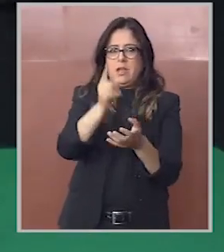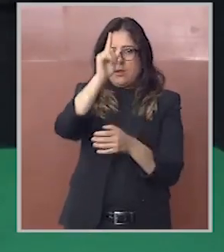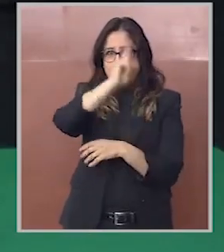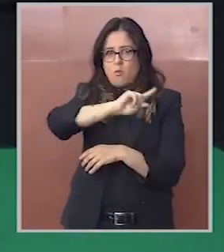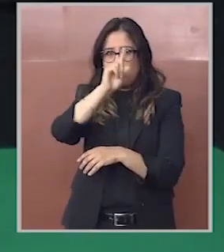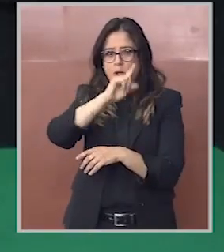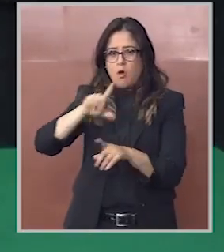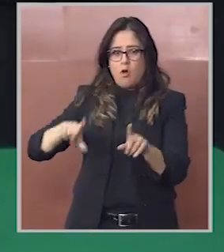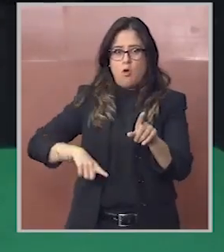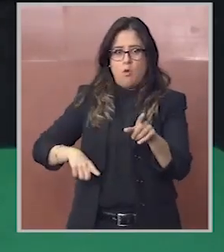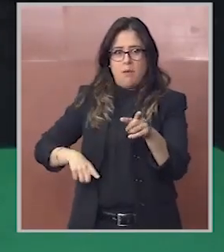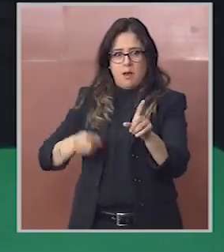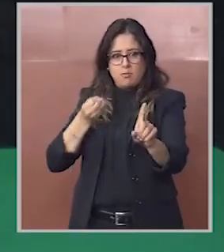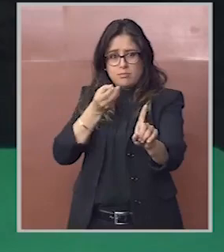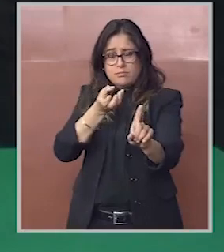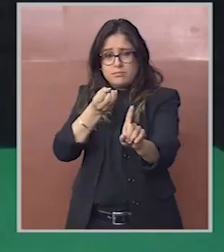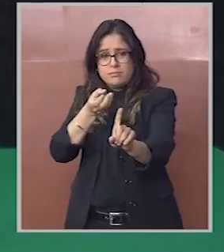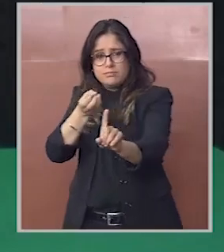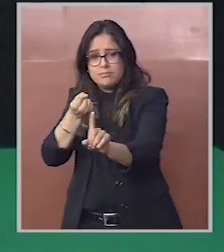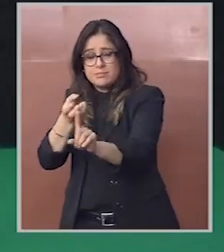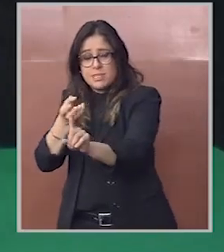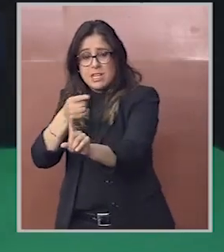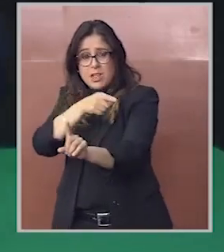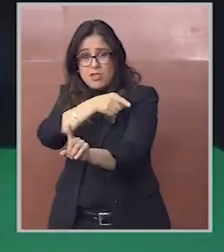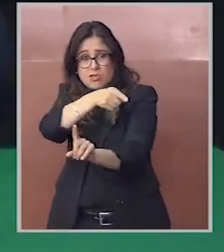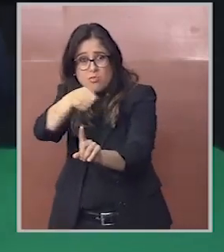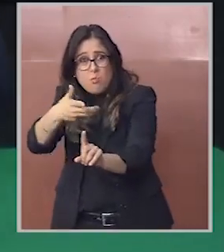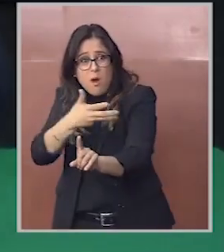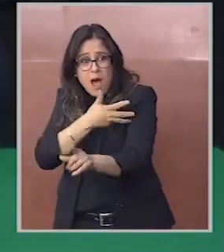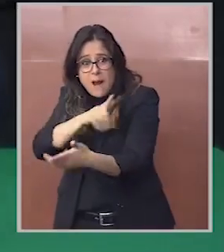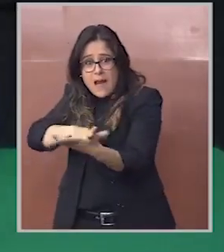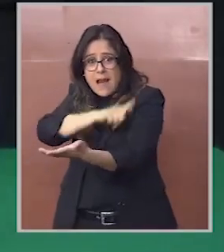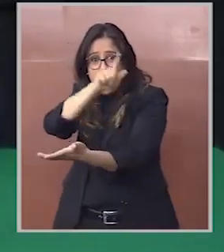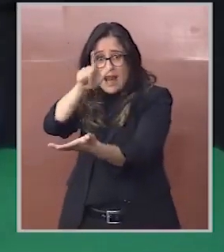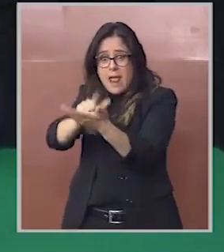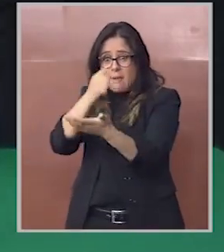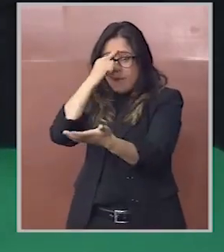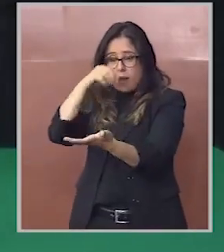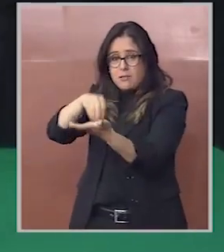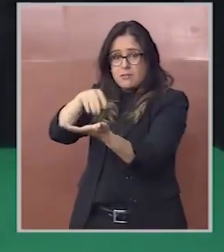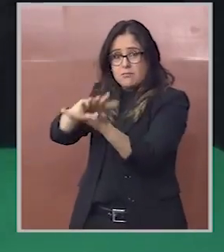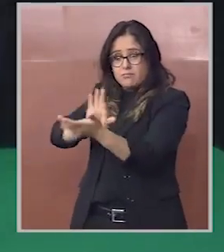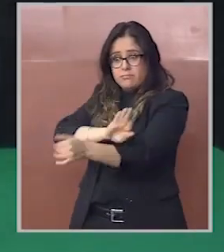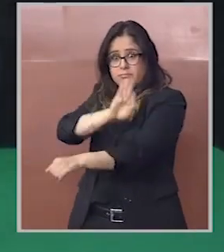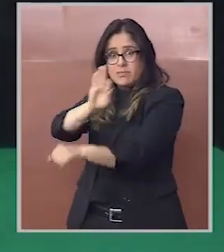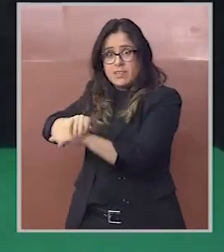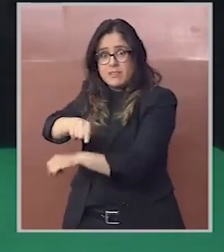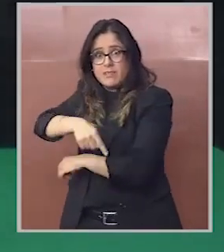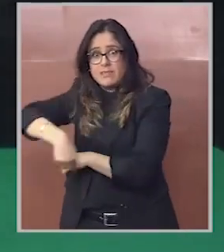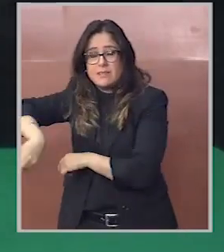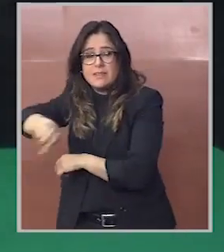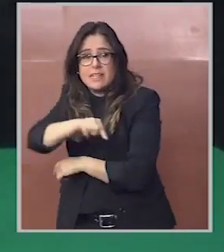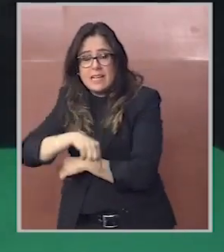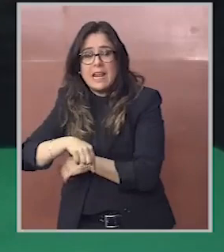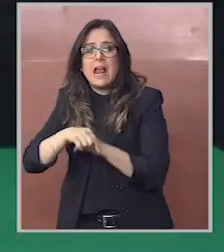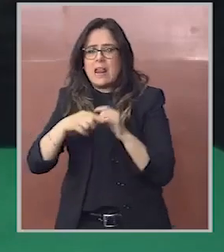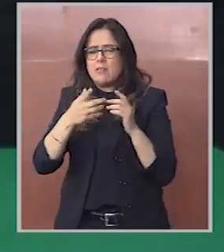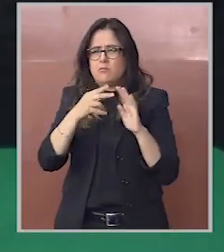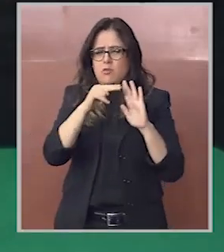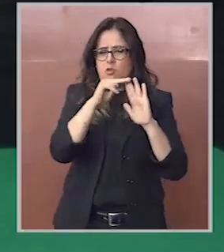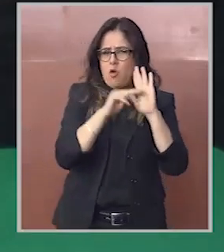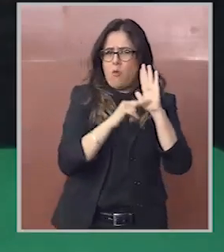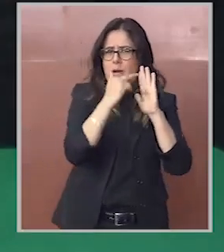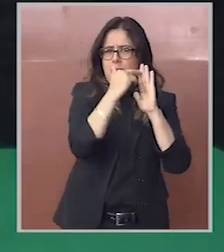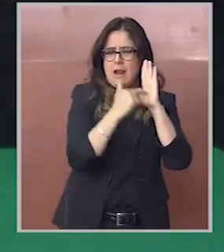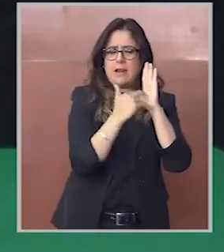a adoptar en políticas públicas en lo normativo por supuesto hay que adoptar todas las normas hay que adecuar la normatividad nacional